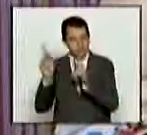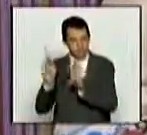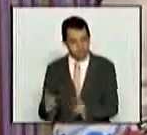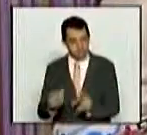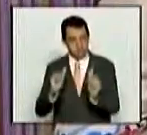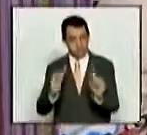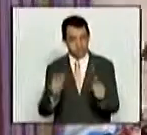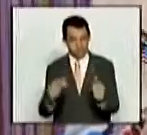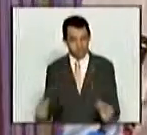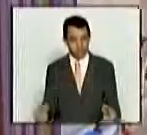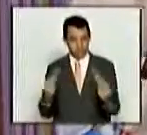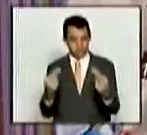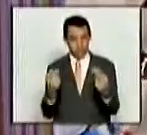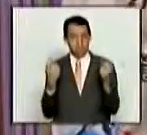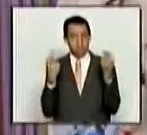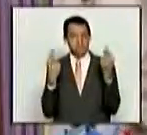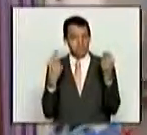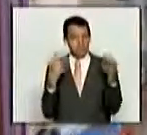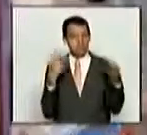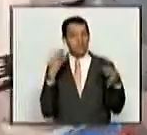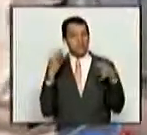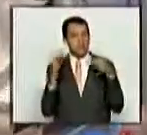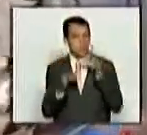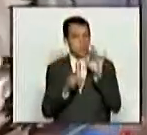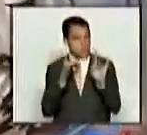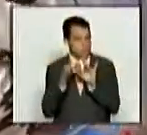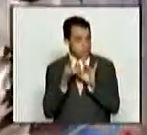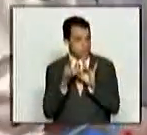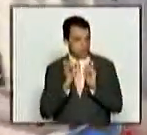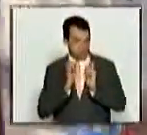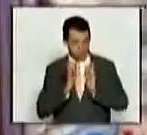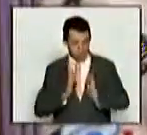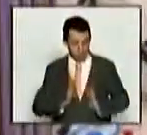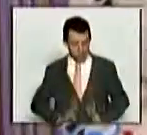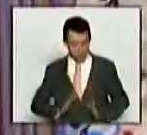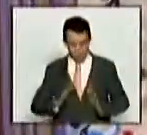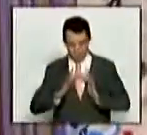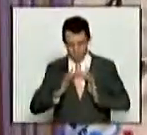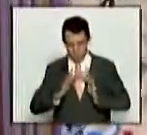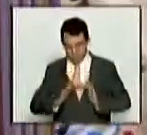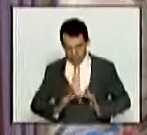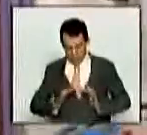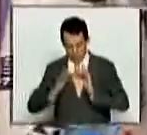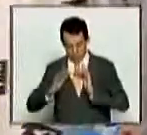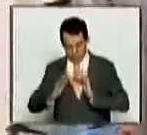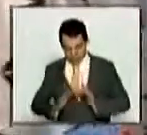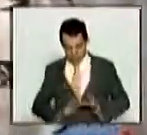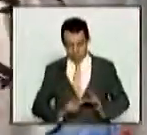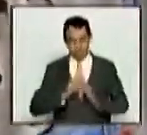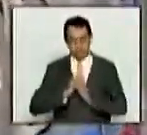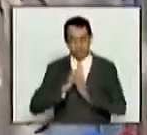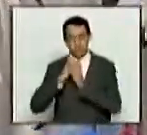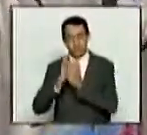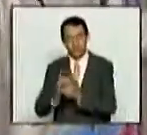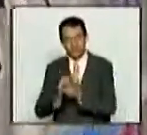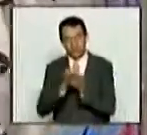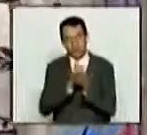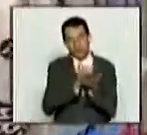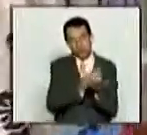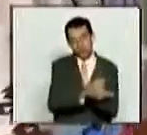algo. El manejo se hace integral. El paciente tiene muchas ayudas